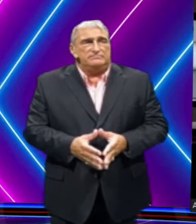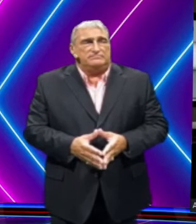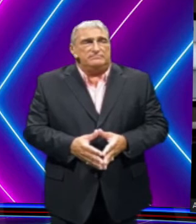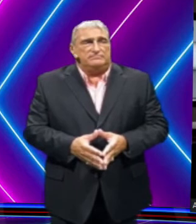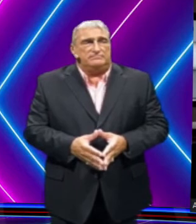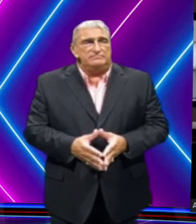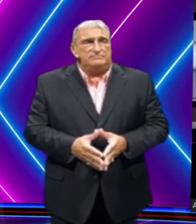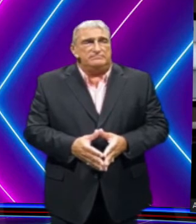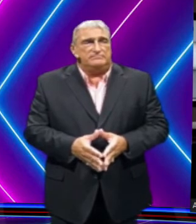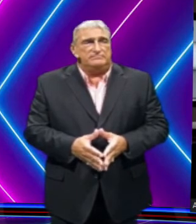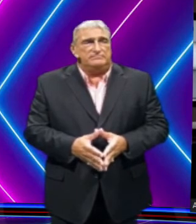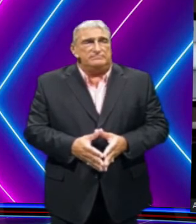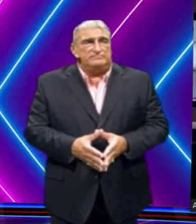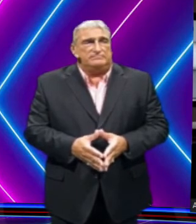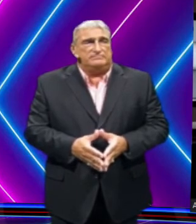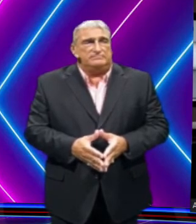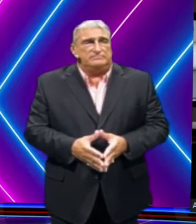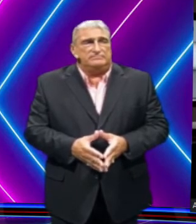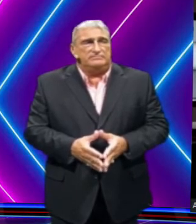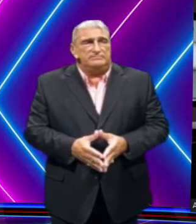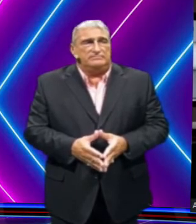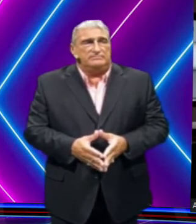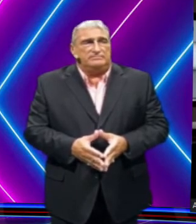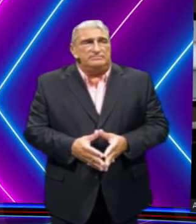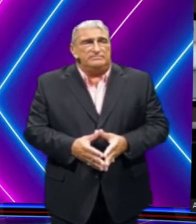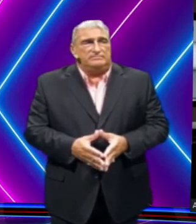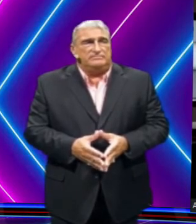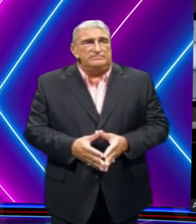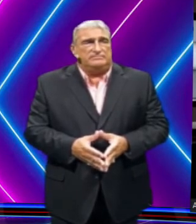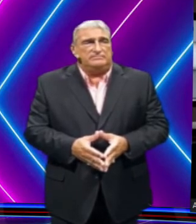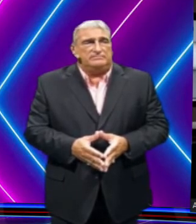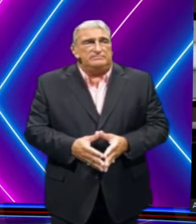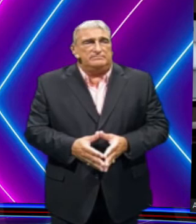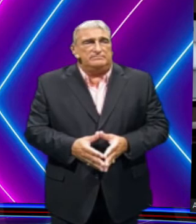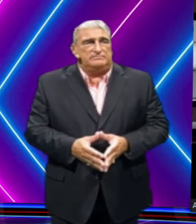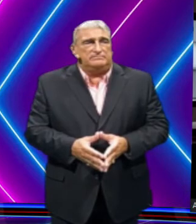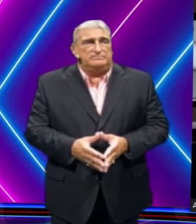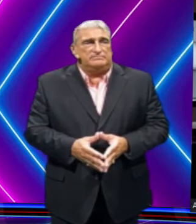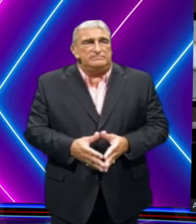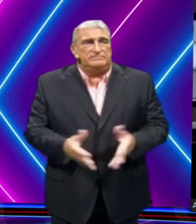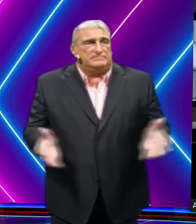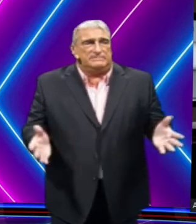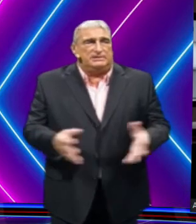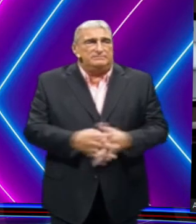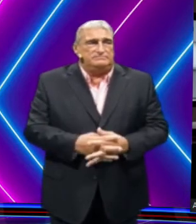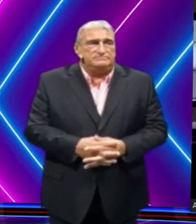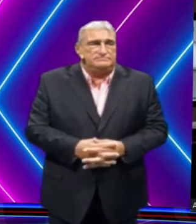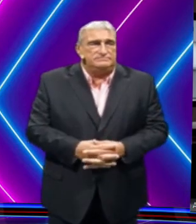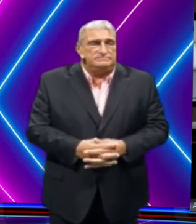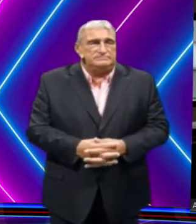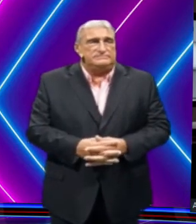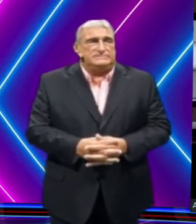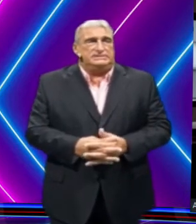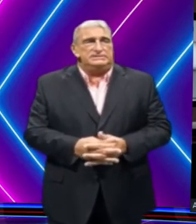15 mil dólares, y que hoy lo vaya a comprar con 8.500 dólares, 9 mil dólares. Ahí es lo que no. Claro. Está mal, ya